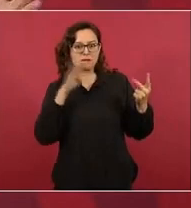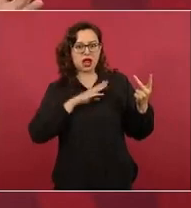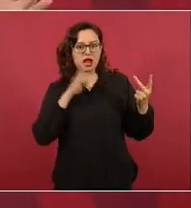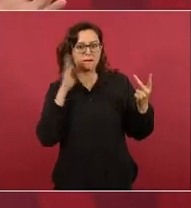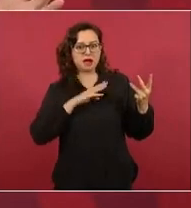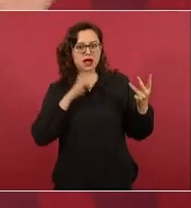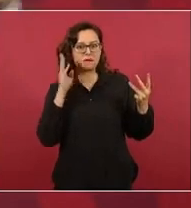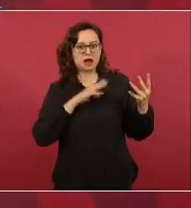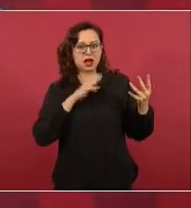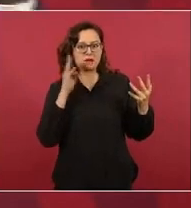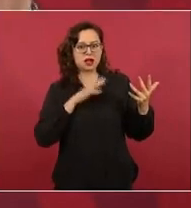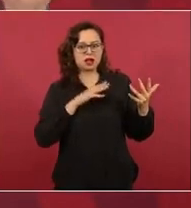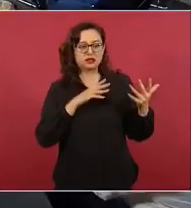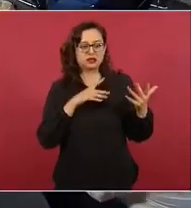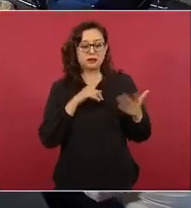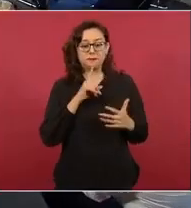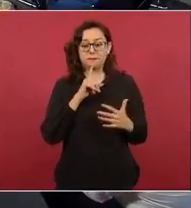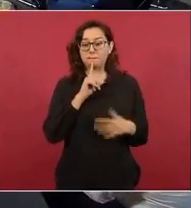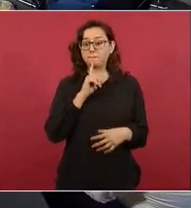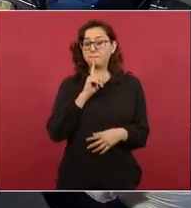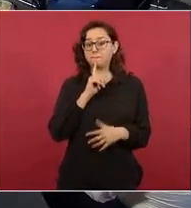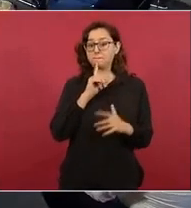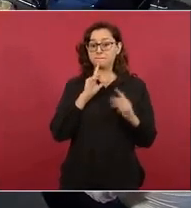pueden los